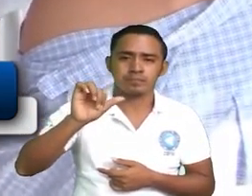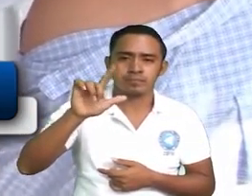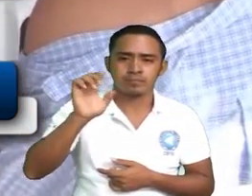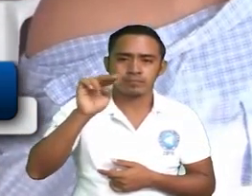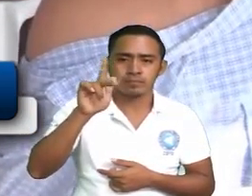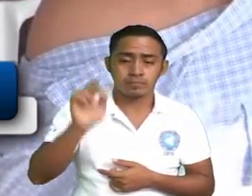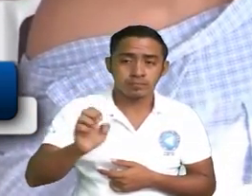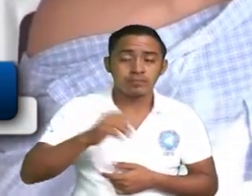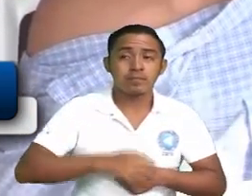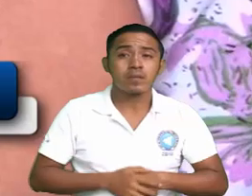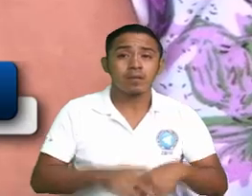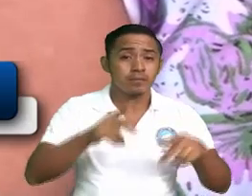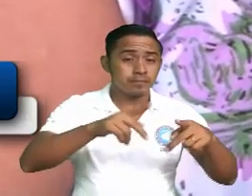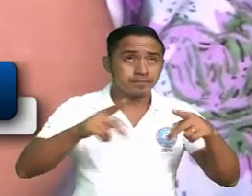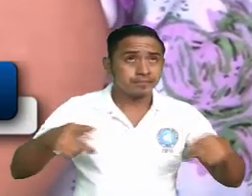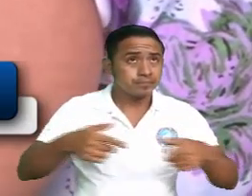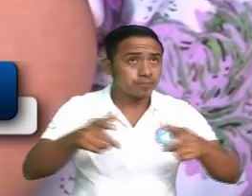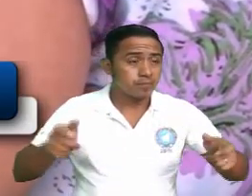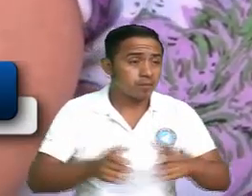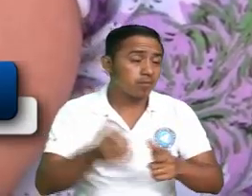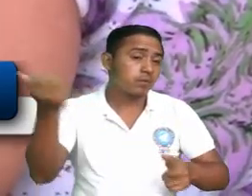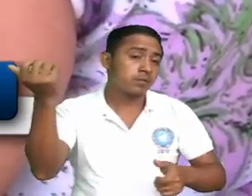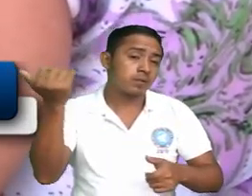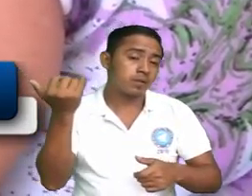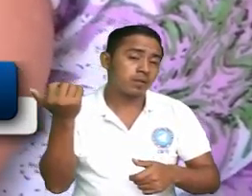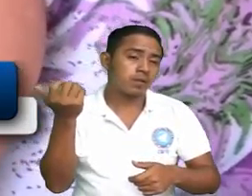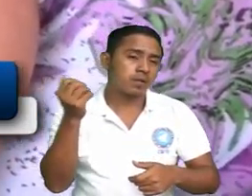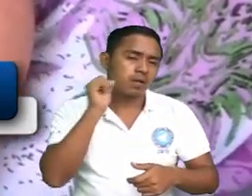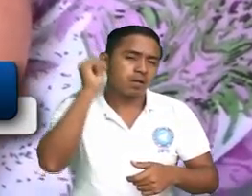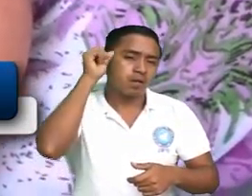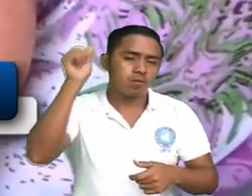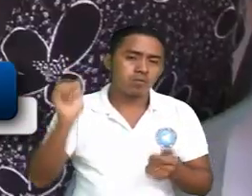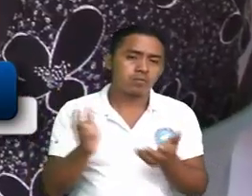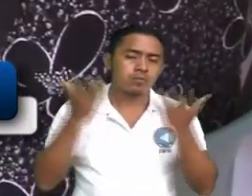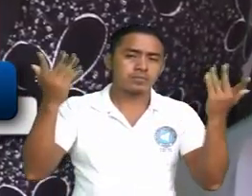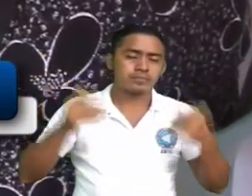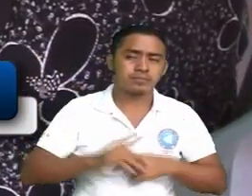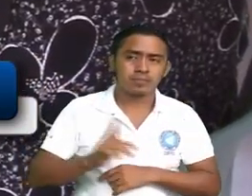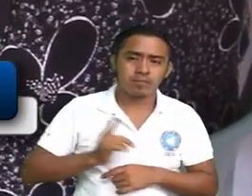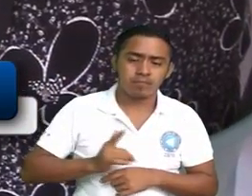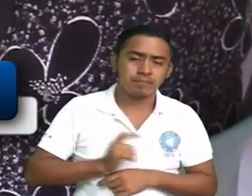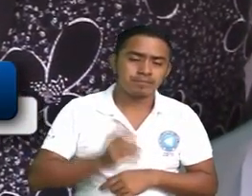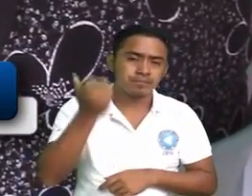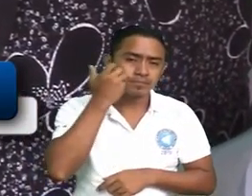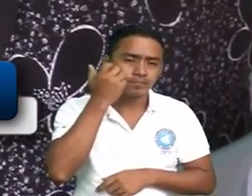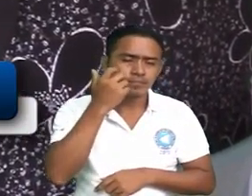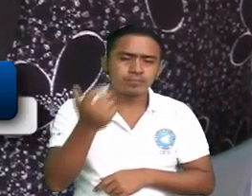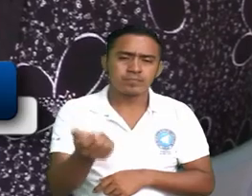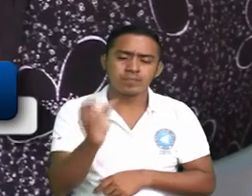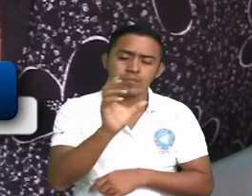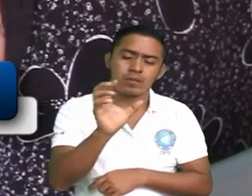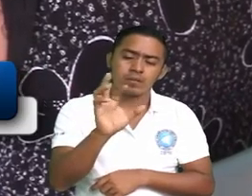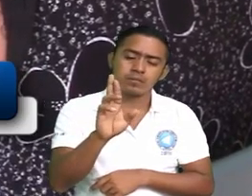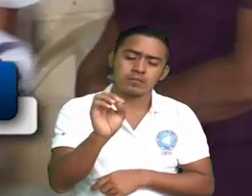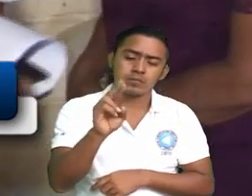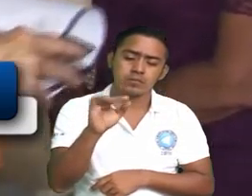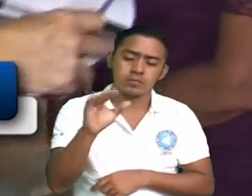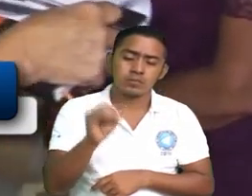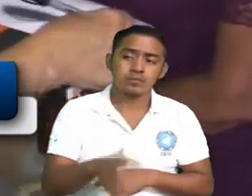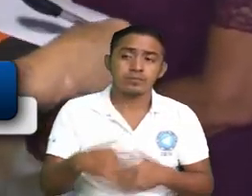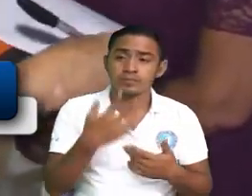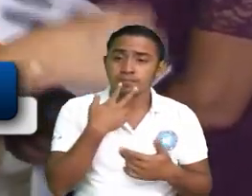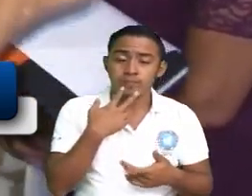ministerio, a las personas adultas mayores que tienen, ¿verdad?, enfermedades crónicas. Esto para evitar las